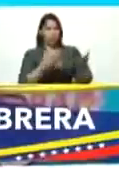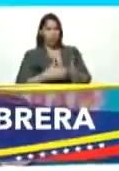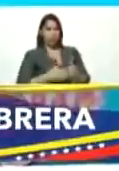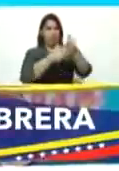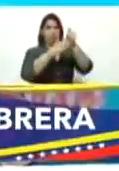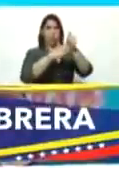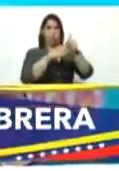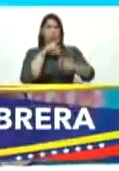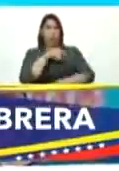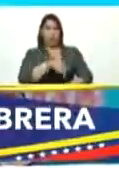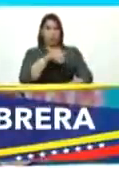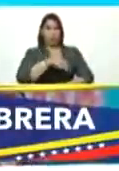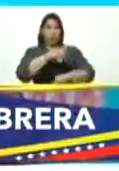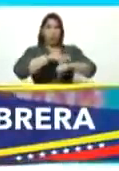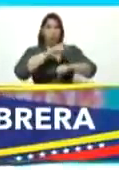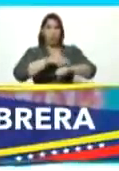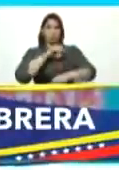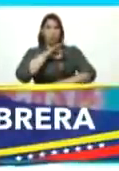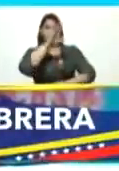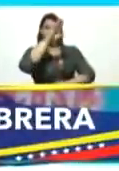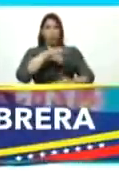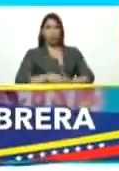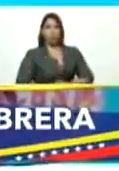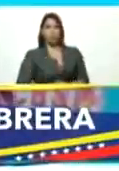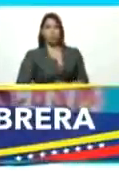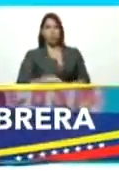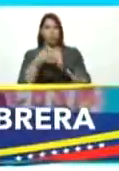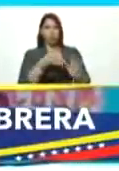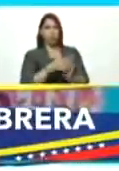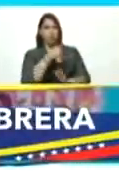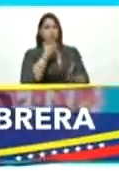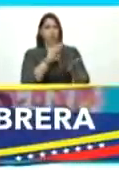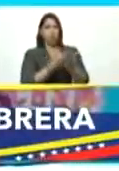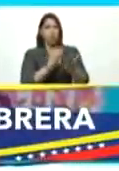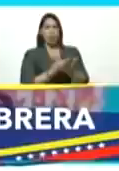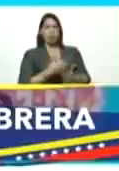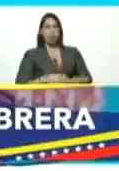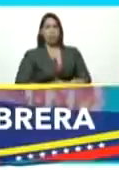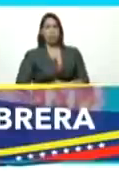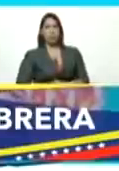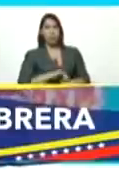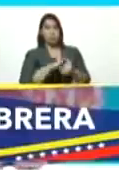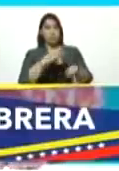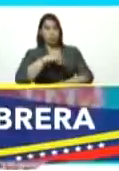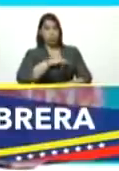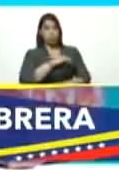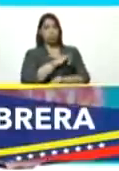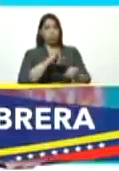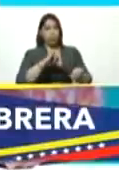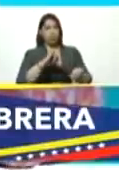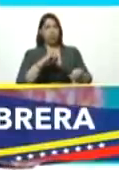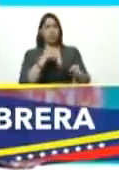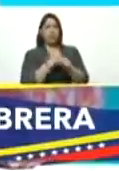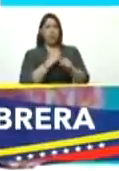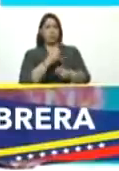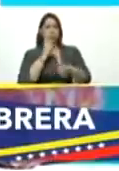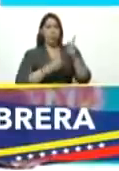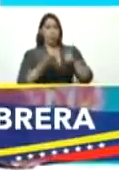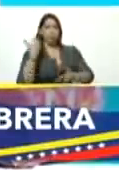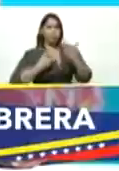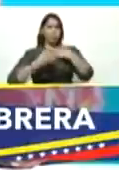tiempos y de los tiempos futuros respecto a esta propuesta presidente ya nosotros hemos venido trabajando algunos